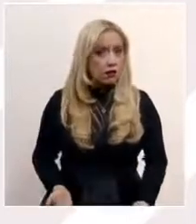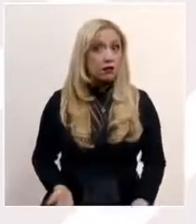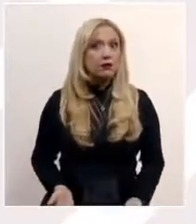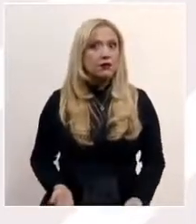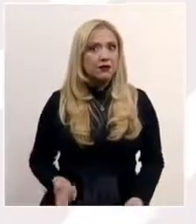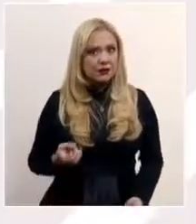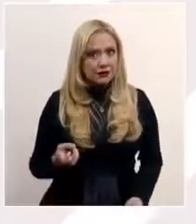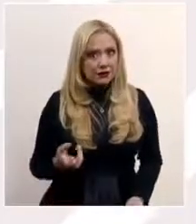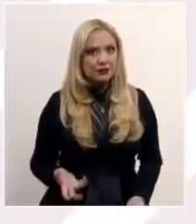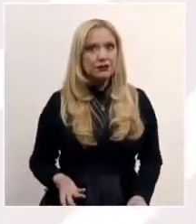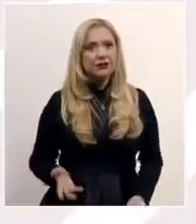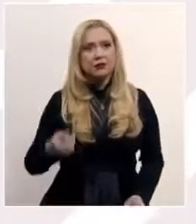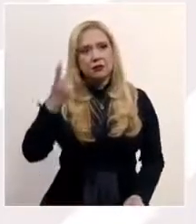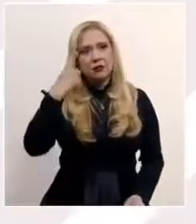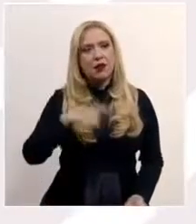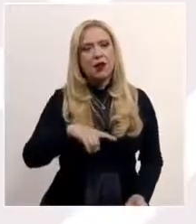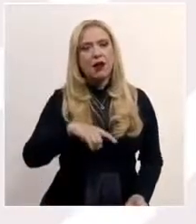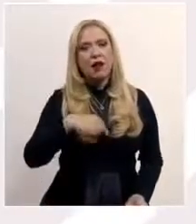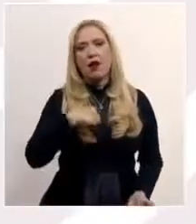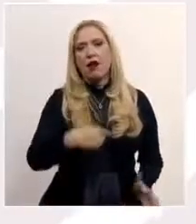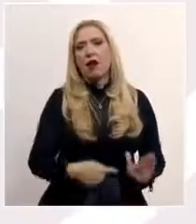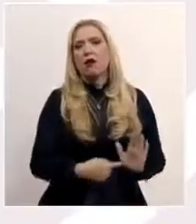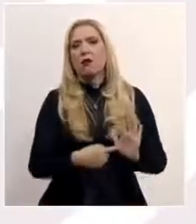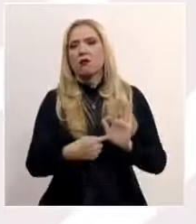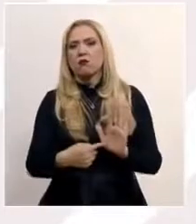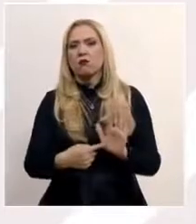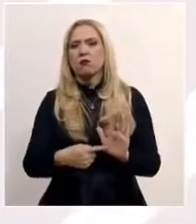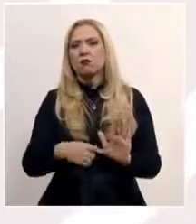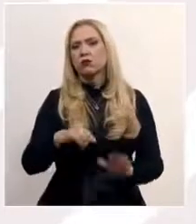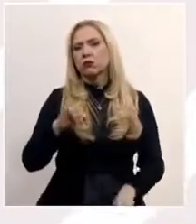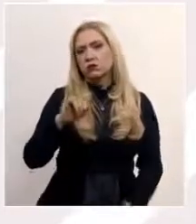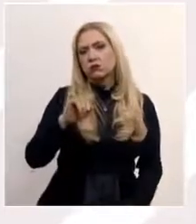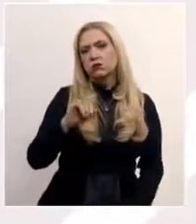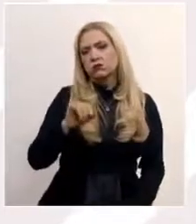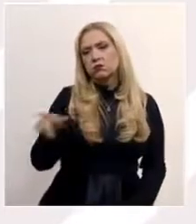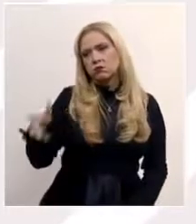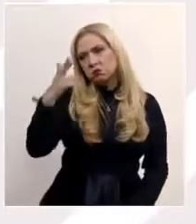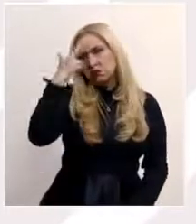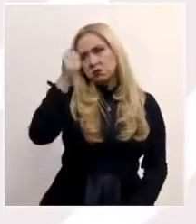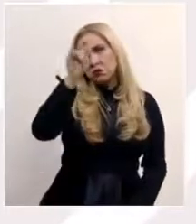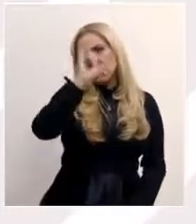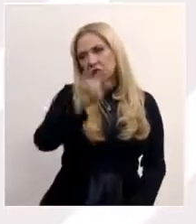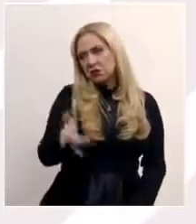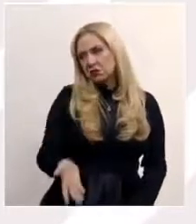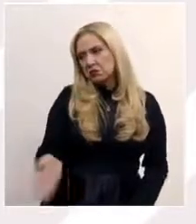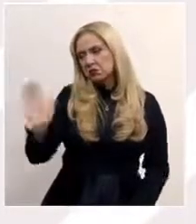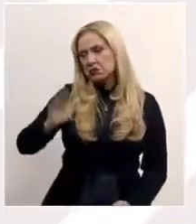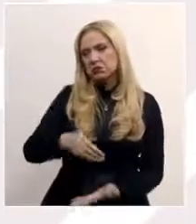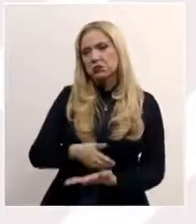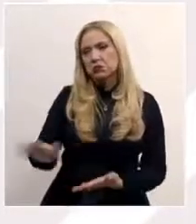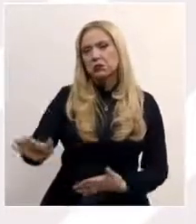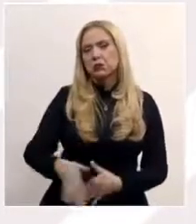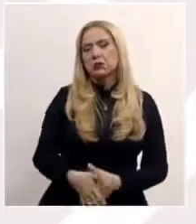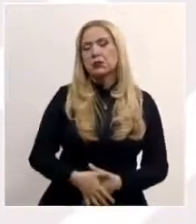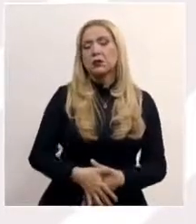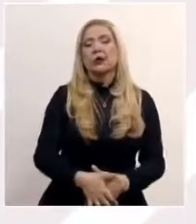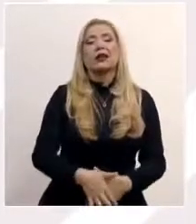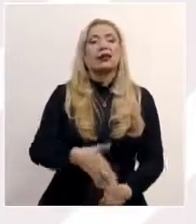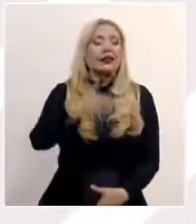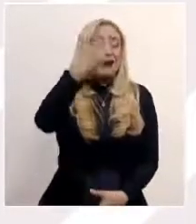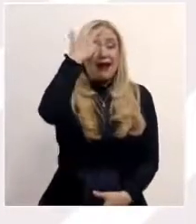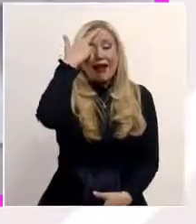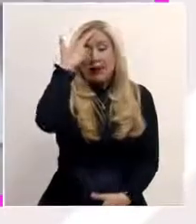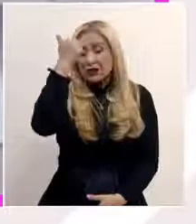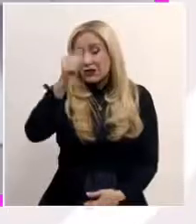justificar o dar por justificado un despido por embarazo, de verdad tendríamos que tener unas